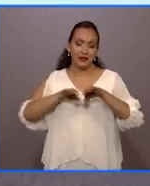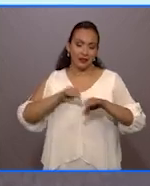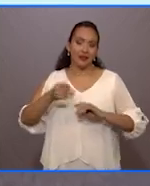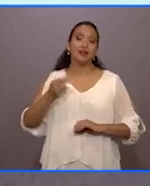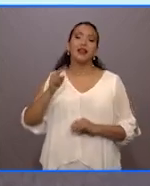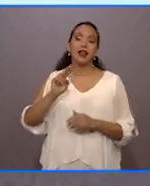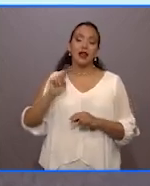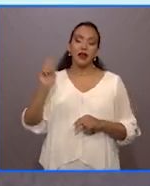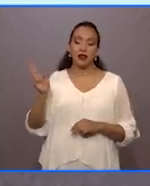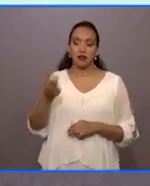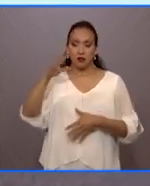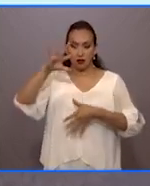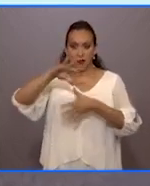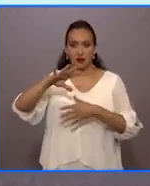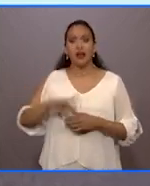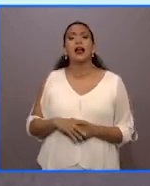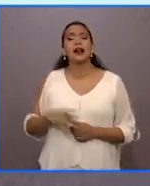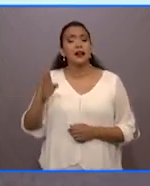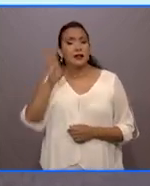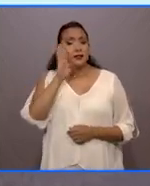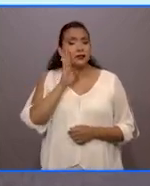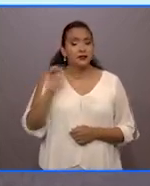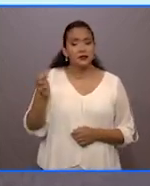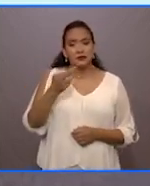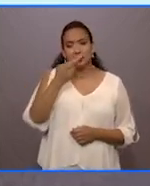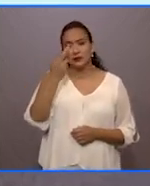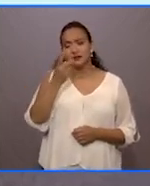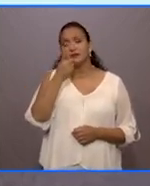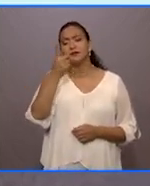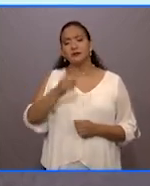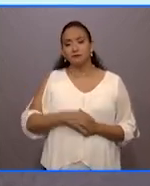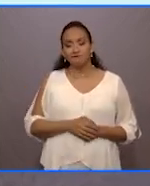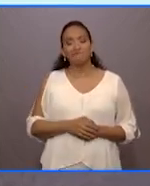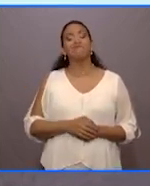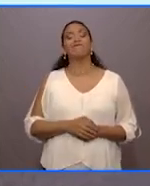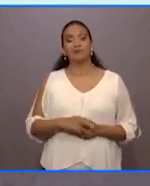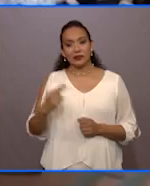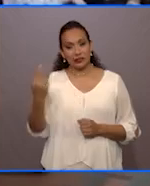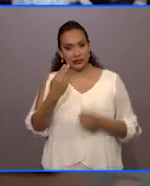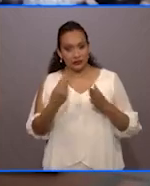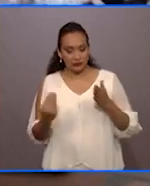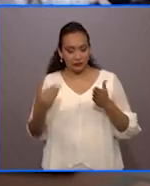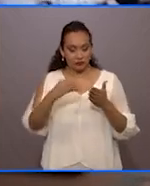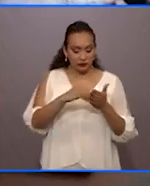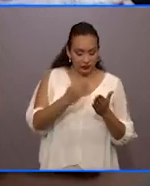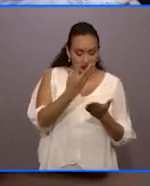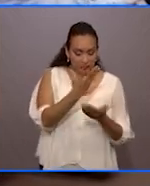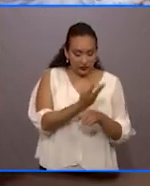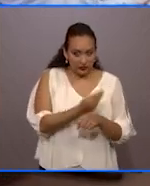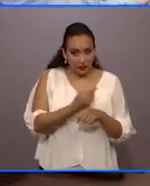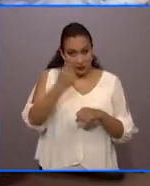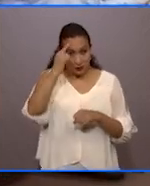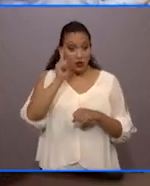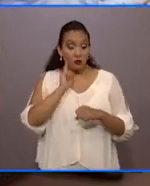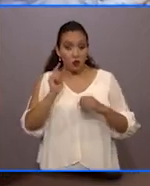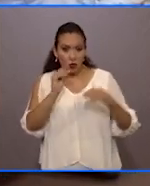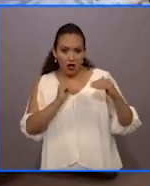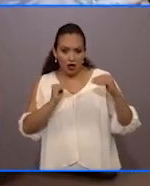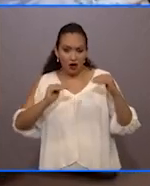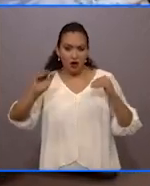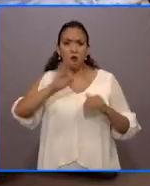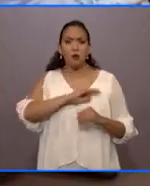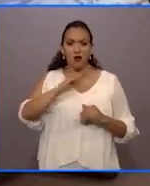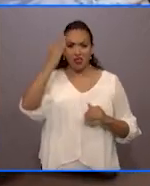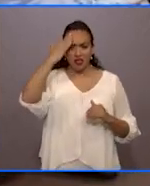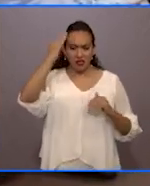las Américas, la ministra Ríos Farjat destacó la necesidad de hacer adaptaciones para que las mujeres alcancen los más altos puestos en el Estado